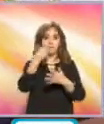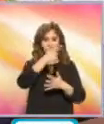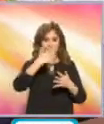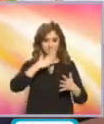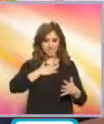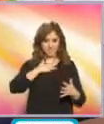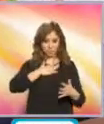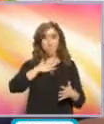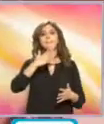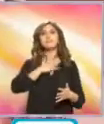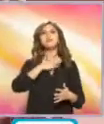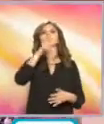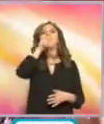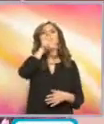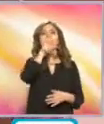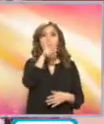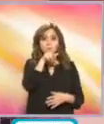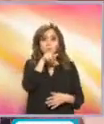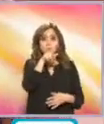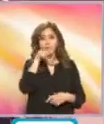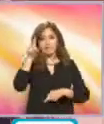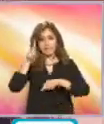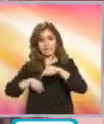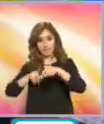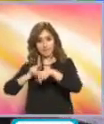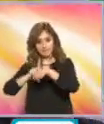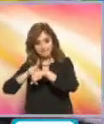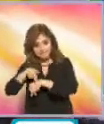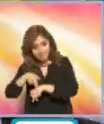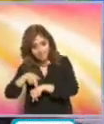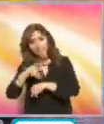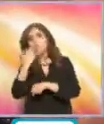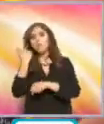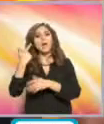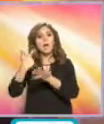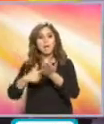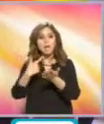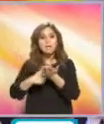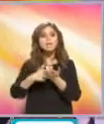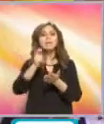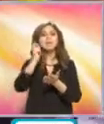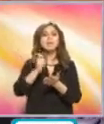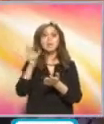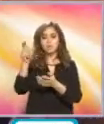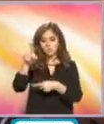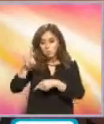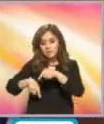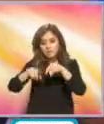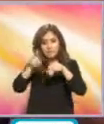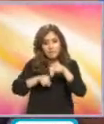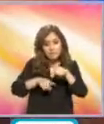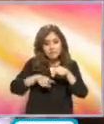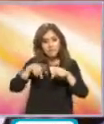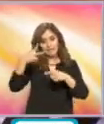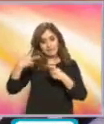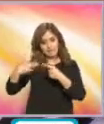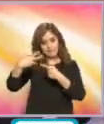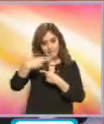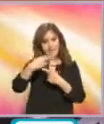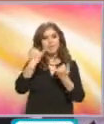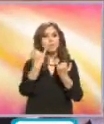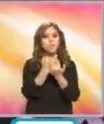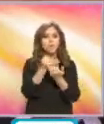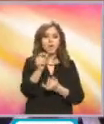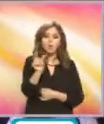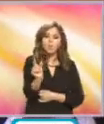Tenemos pechuga de pollo, como ya comentaron, sin piel y sin nada de grasita. Lo más que le puedan quitar con unas tijeritas y cortadas en cuadritos. Esto,